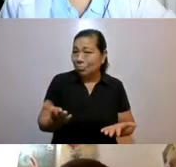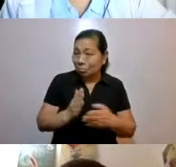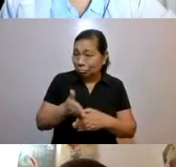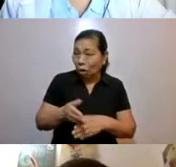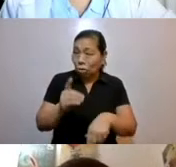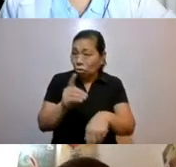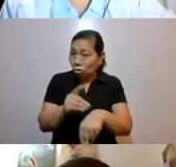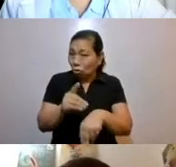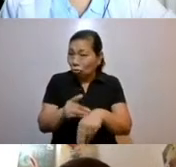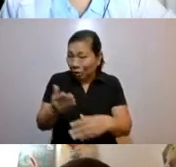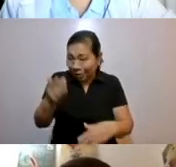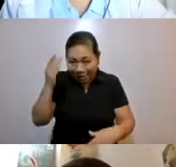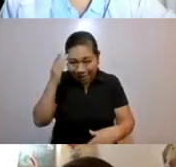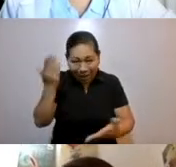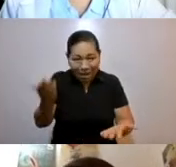consulta ya